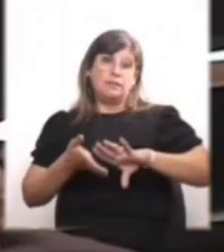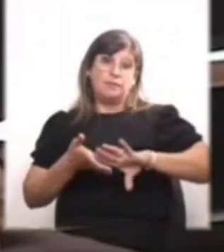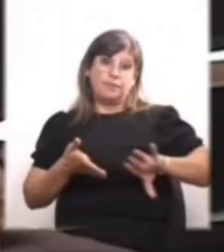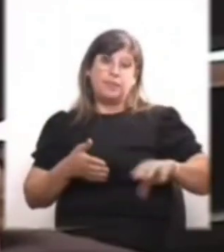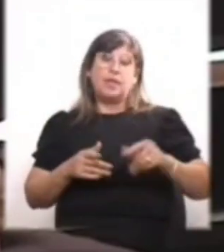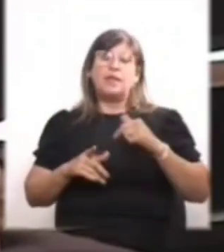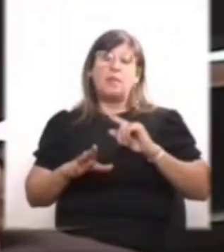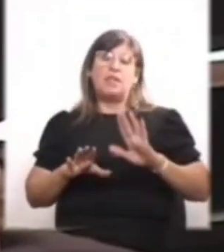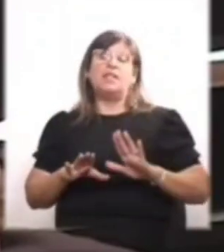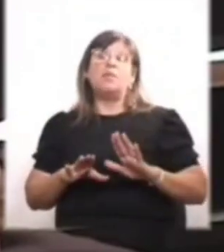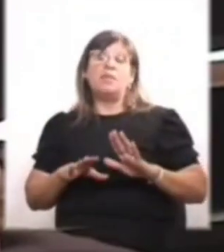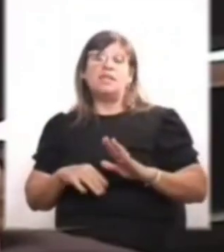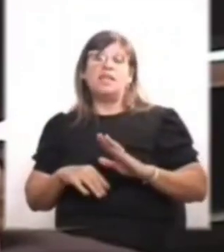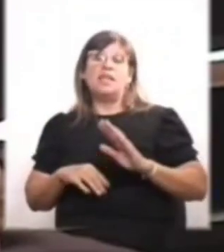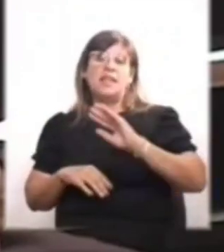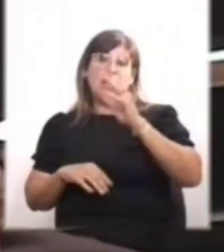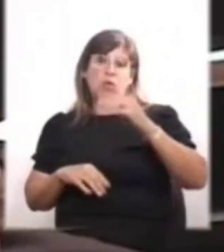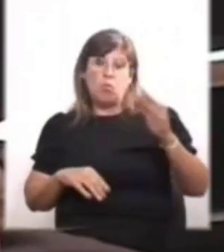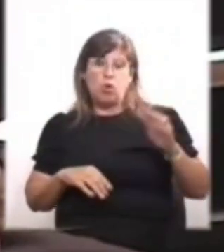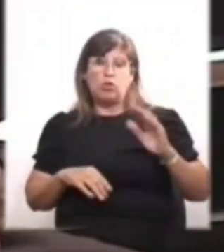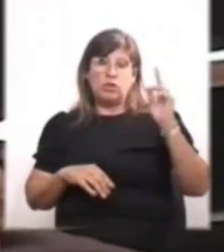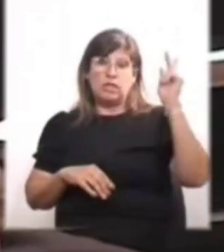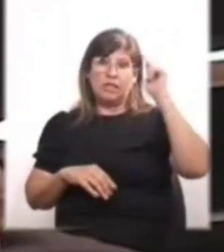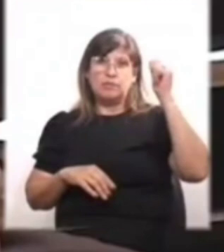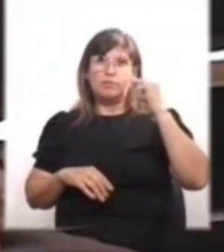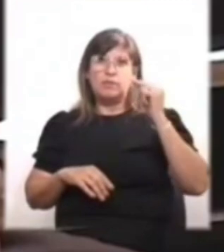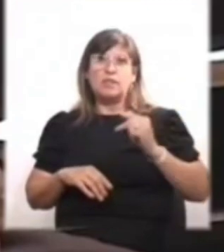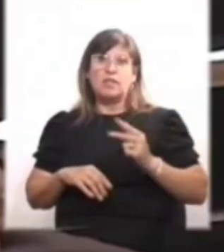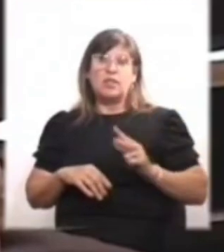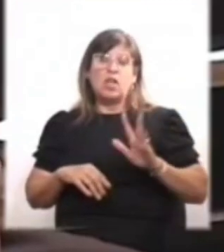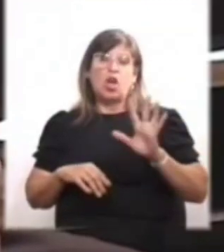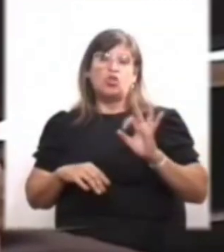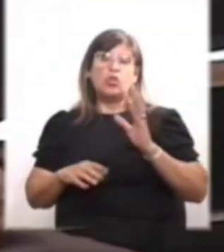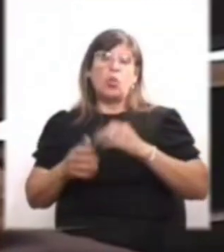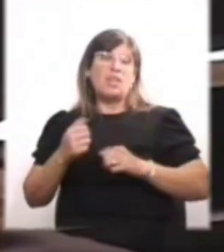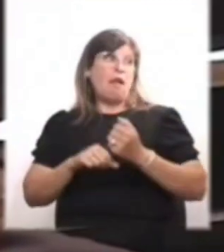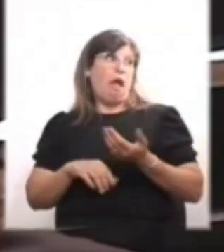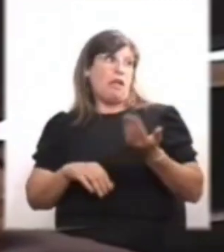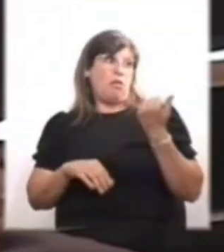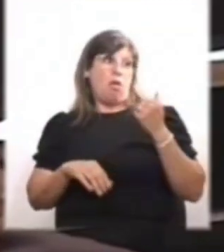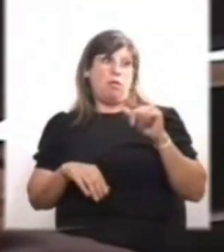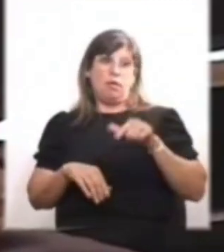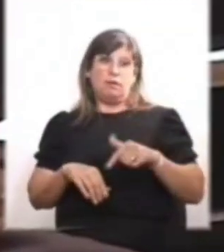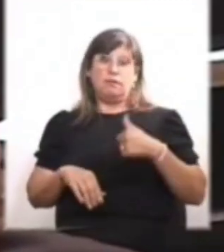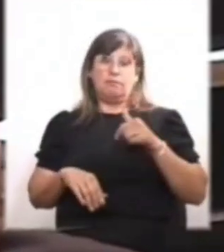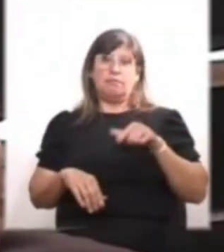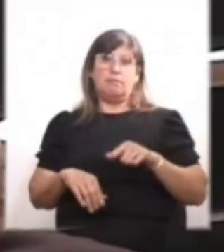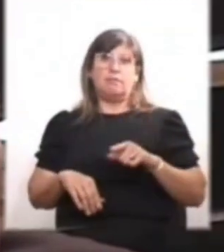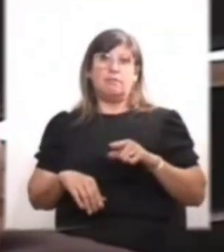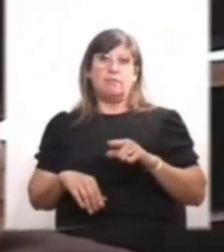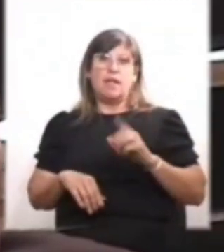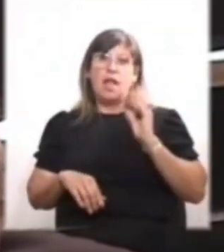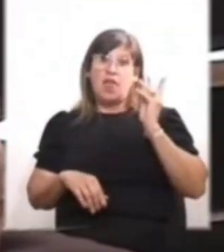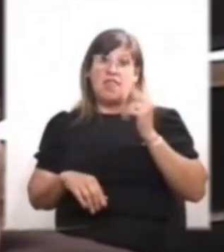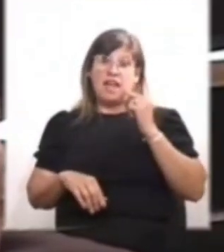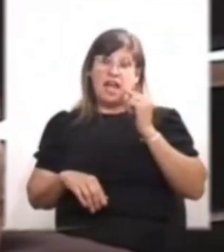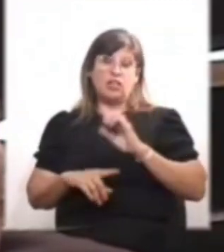Independientemente del monte nativo. Con 50 años de anticipación, el decano, claro, no hablaba de la